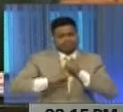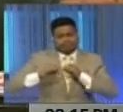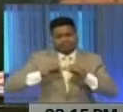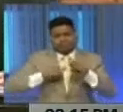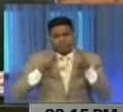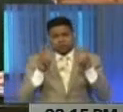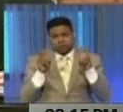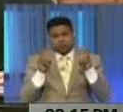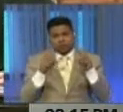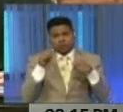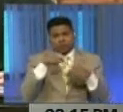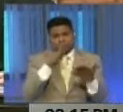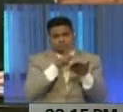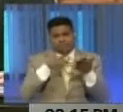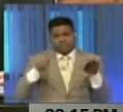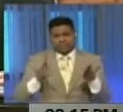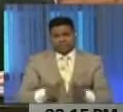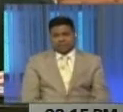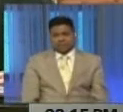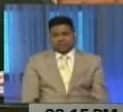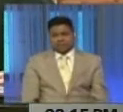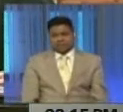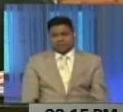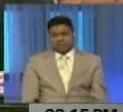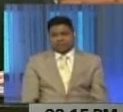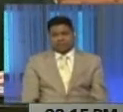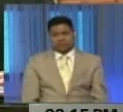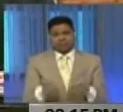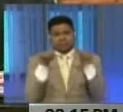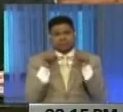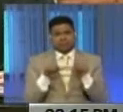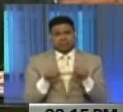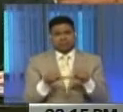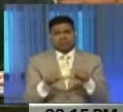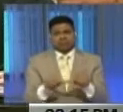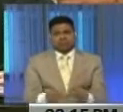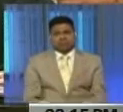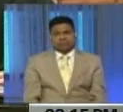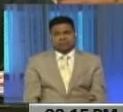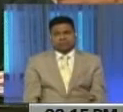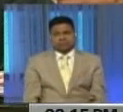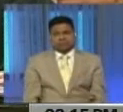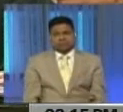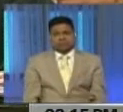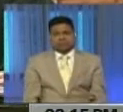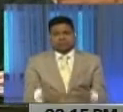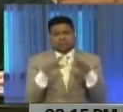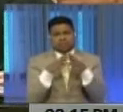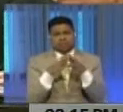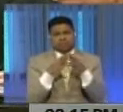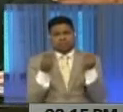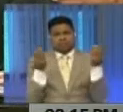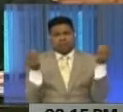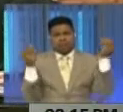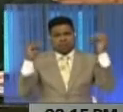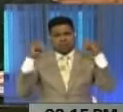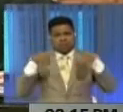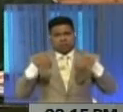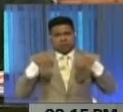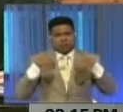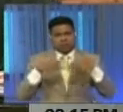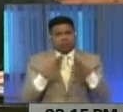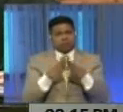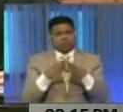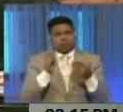en esta etapa muy persistentes, ¿sí?, de que todo lo que acordemos, todo